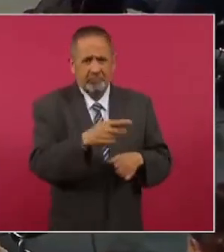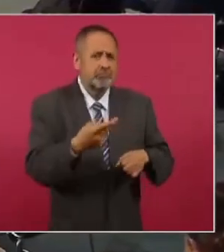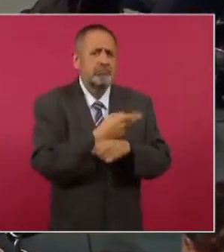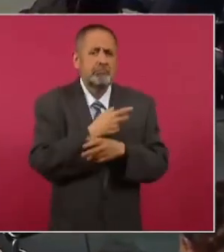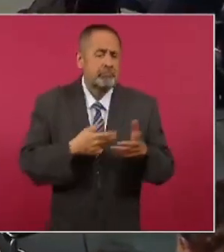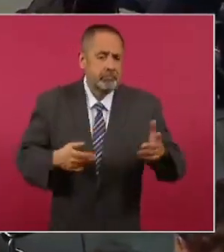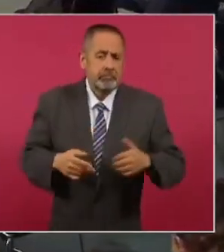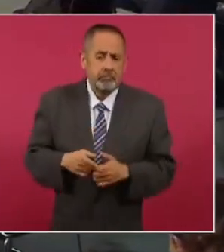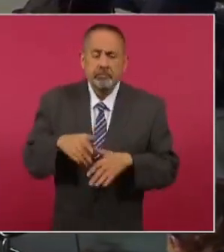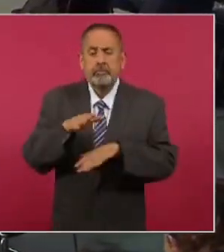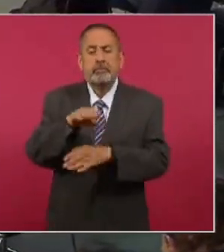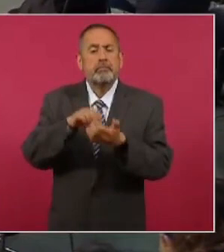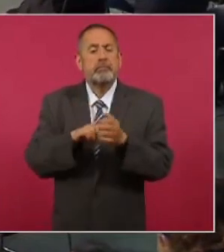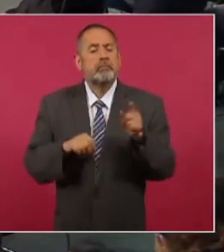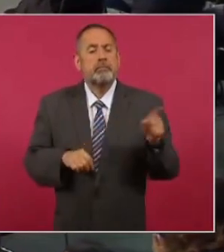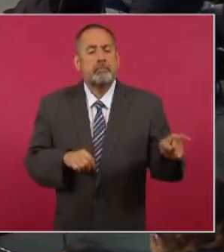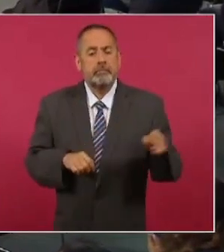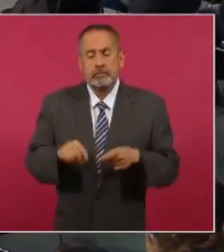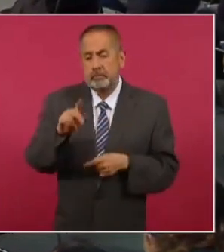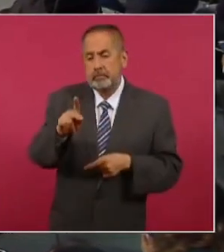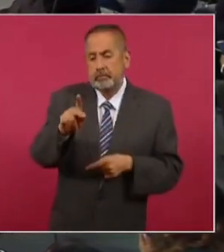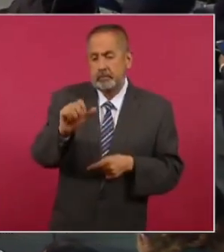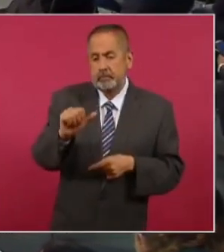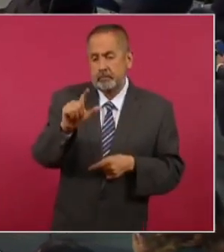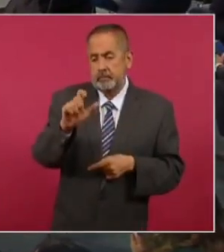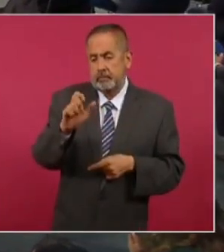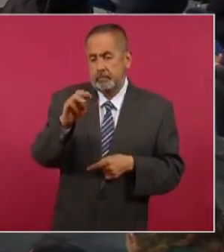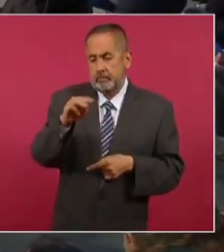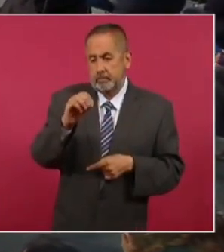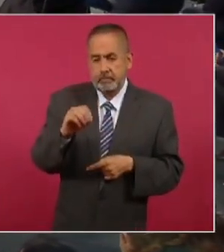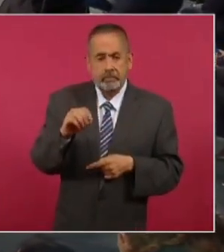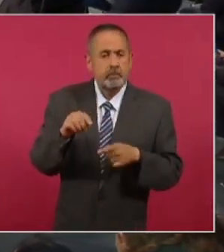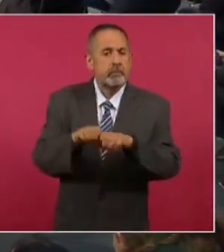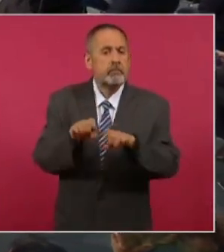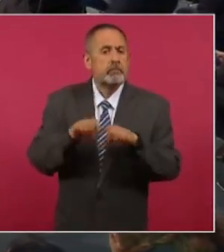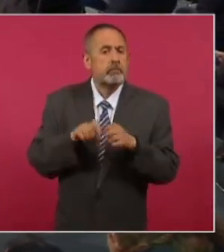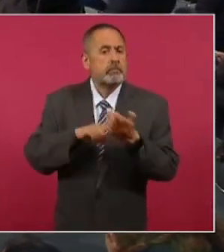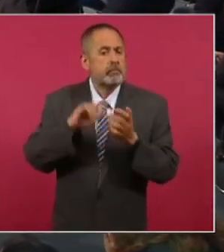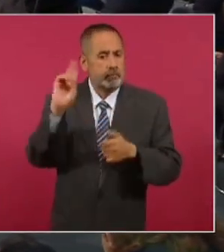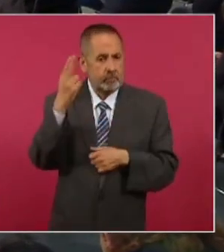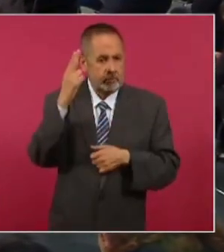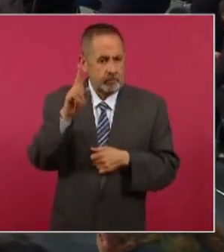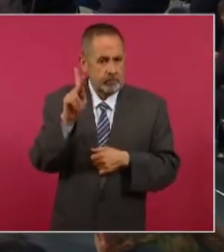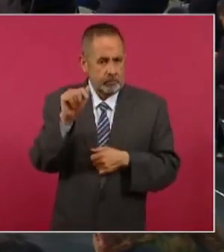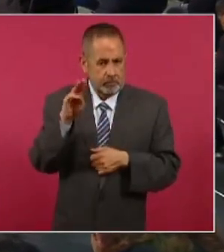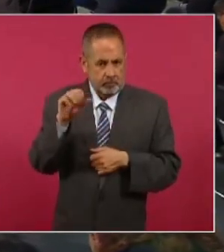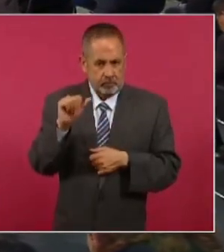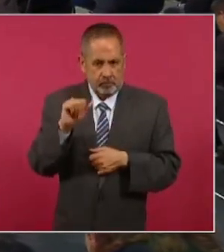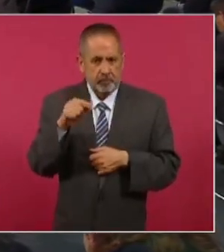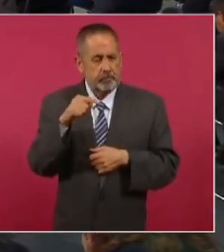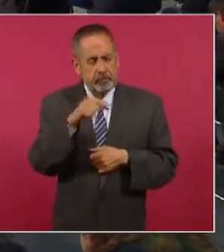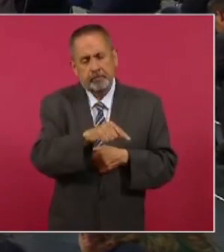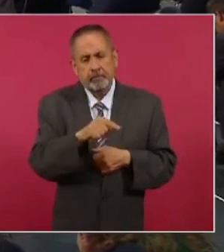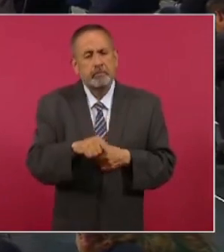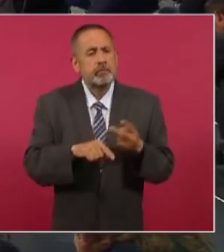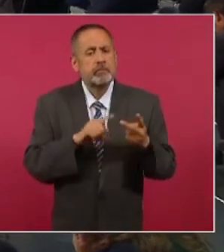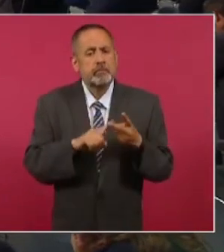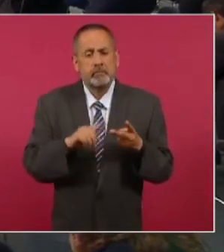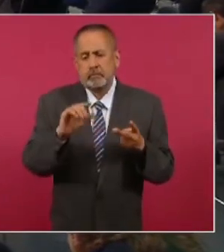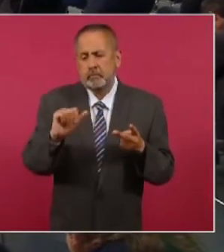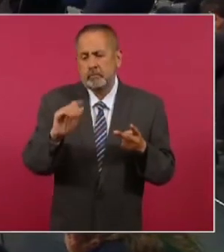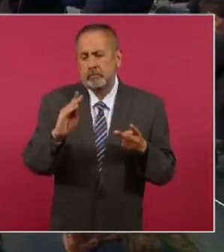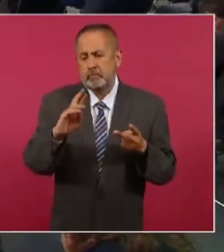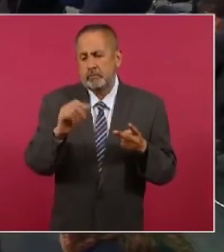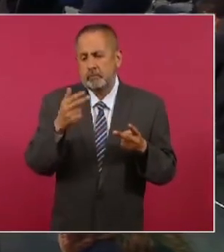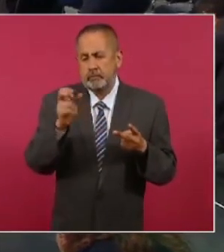es el caso por ejemplo de Palermo Ortiz del equipo de universidad de la Universidad Nacional Autónoma de México Abraham